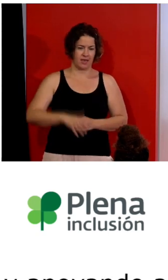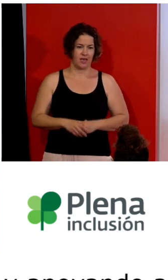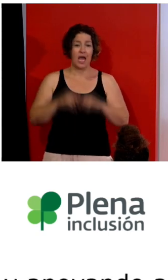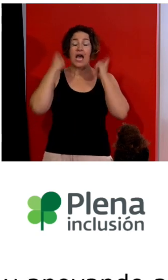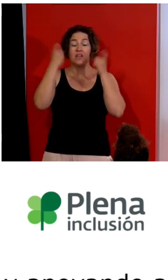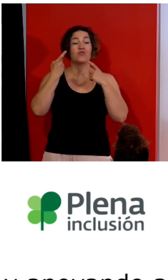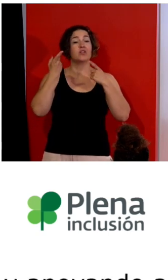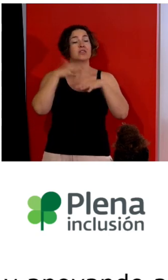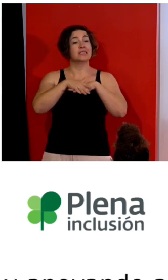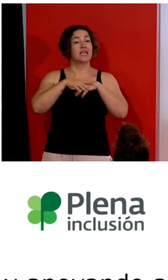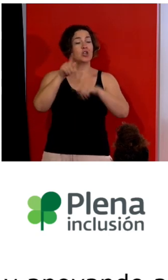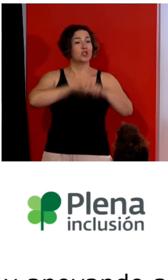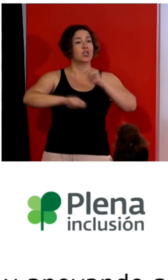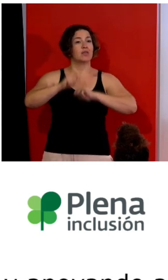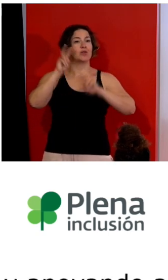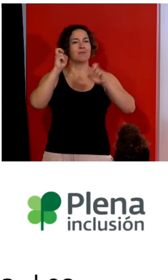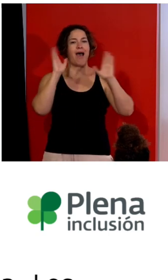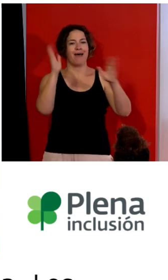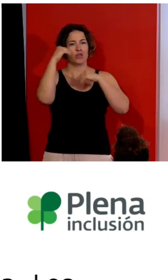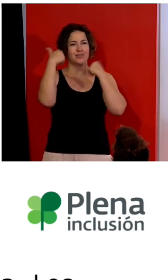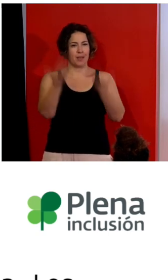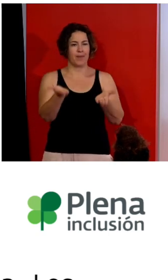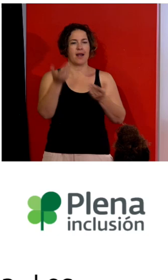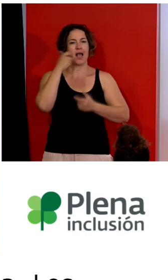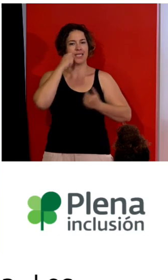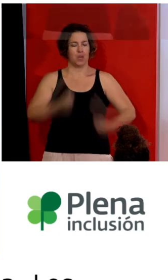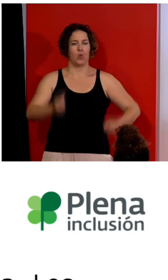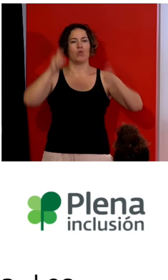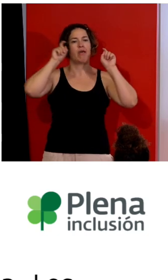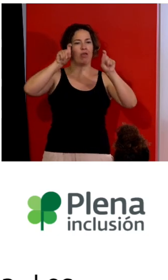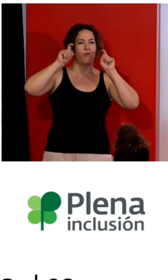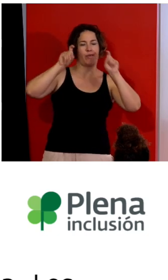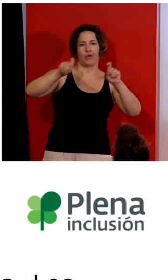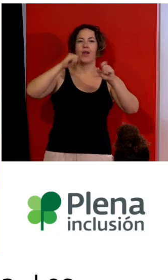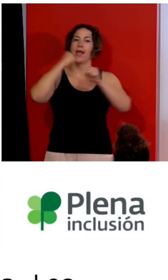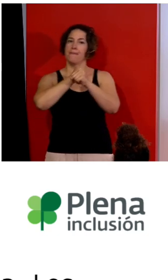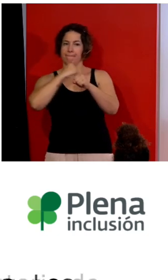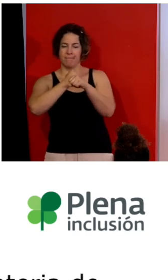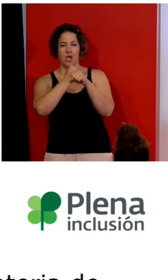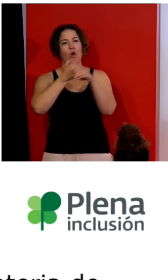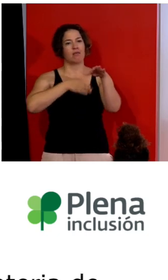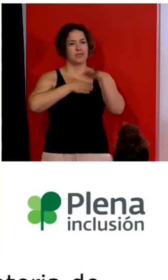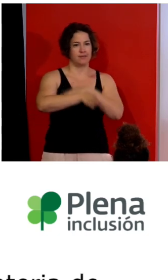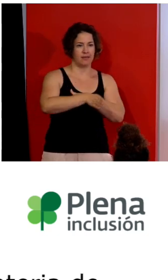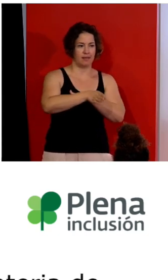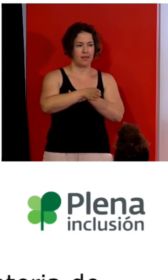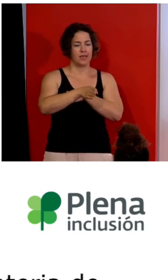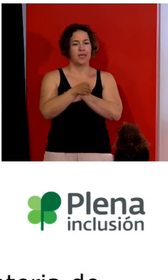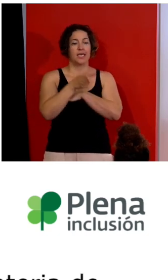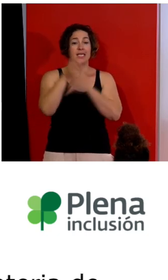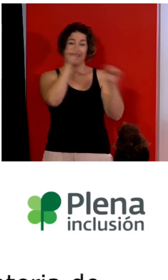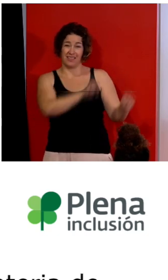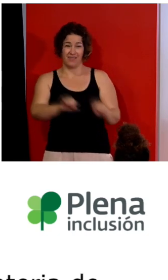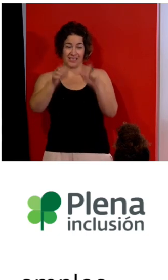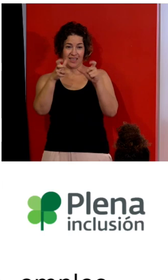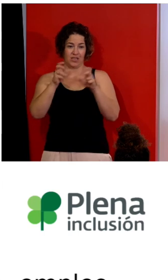tejido asociativo en materia de atención temprana, salud, educación, empleo, accesibilidad y defensa de